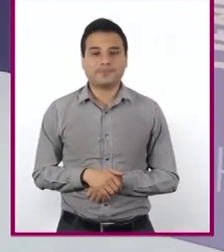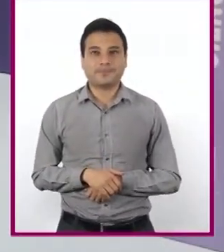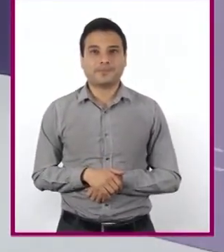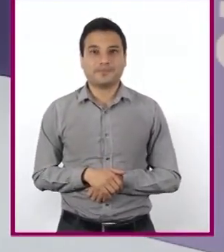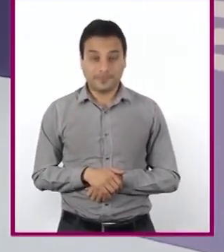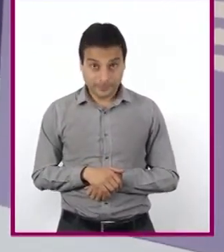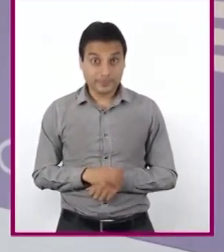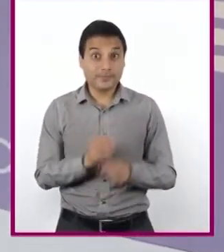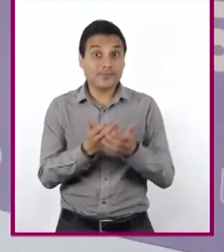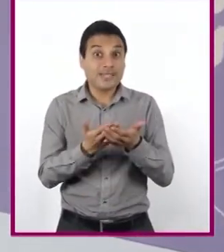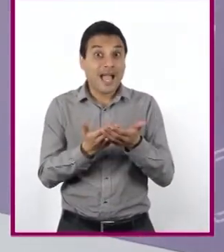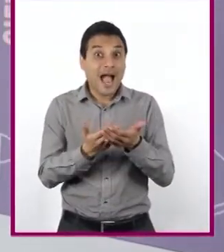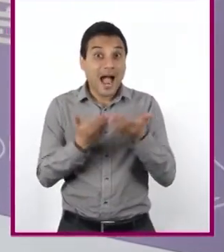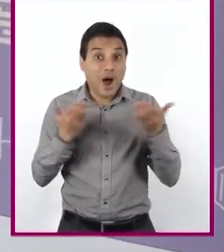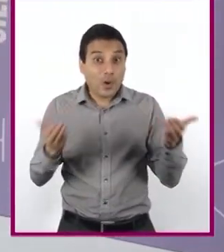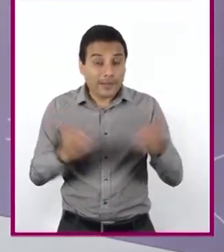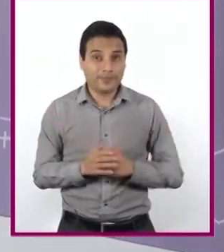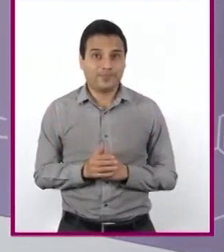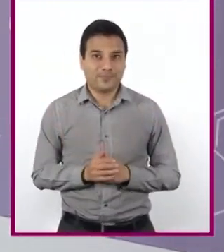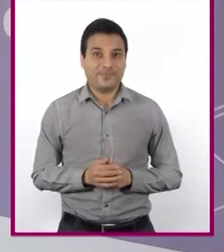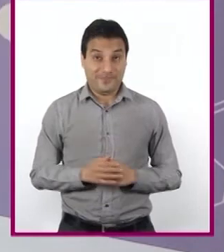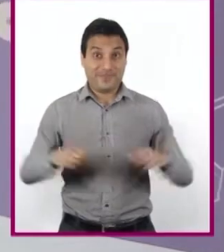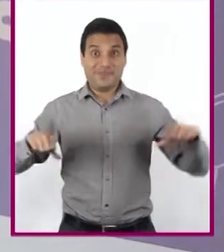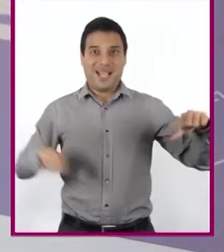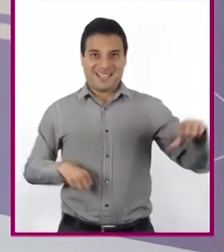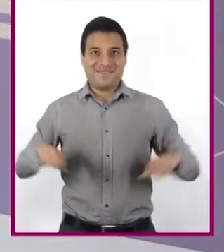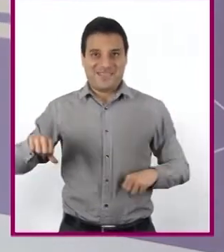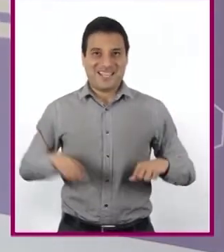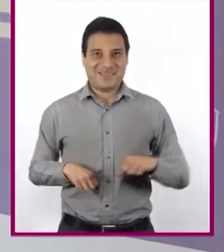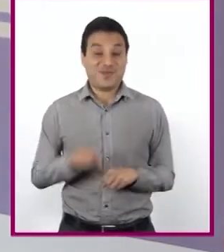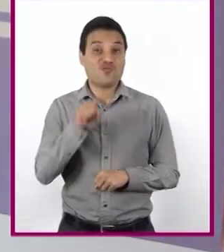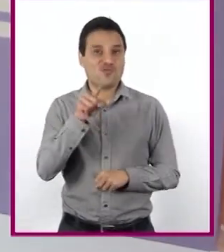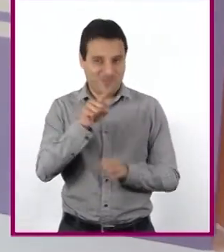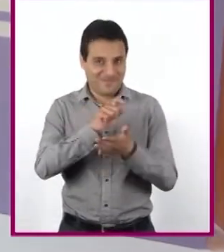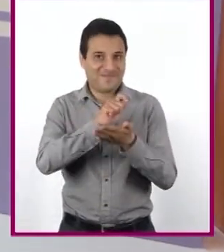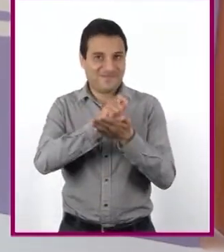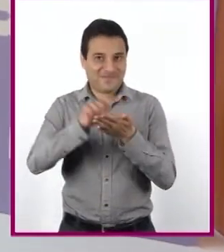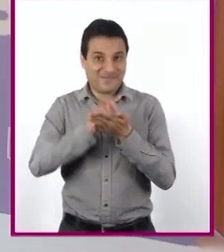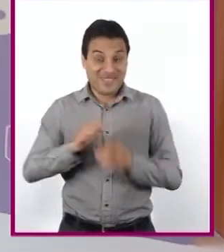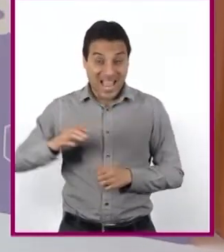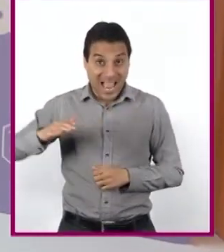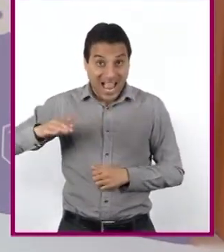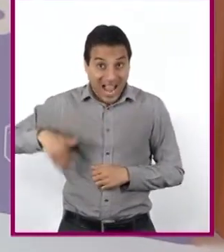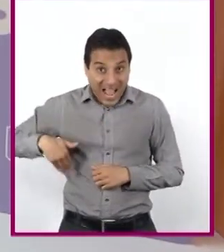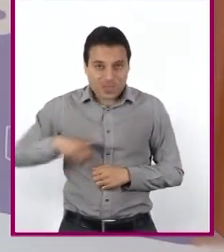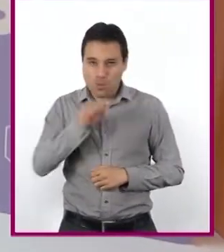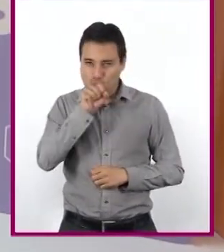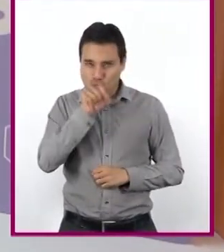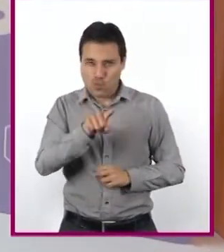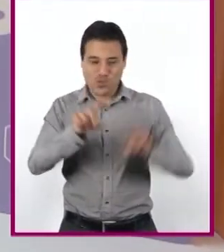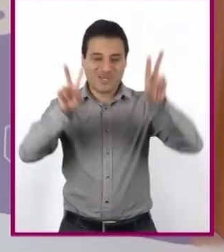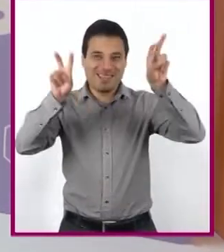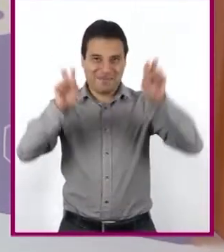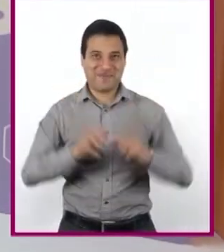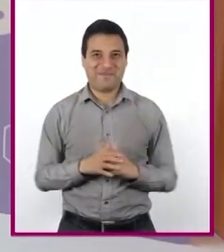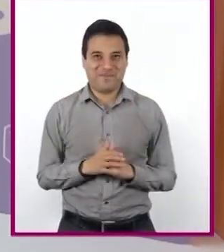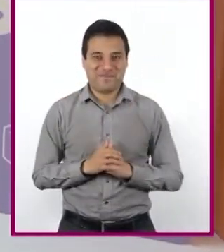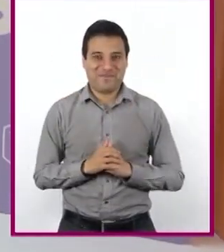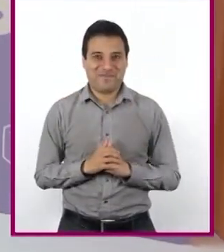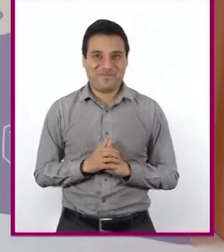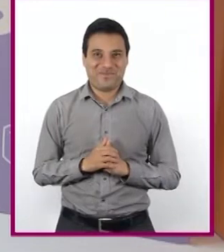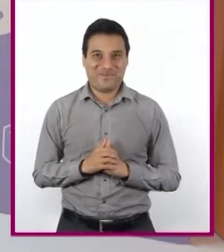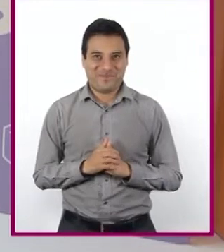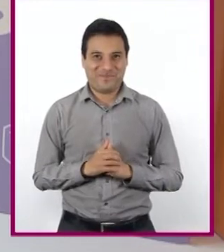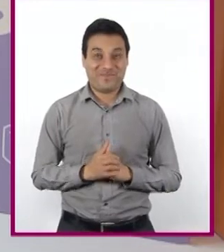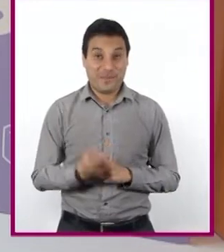Es hora de que realicen una actividad con lo que acabamos de explicar, pero con